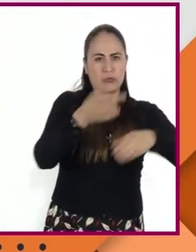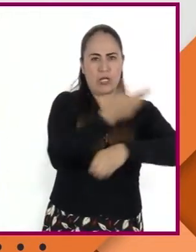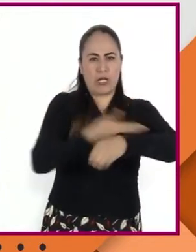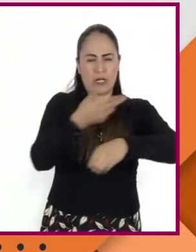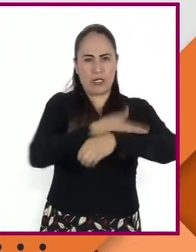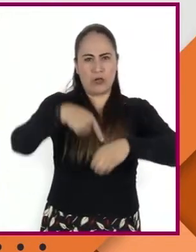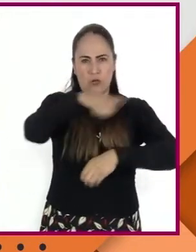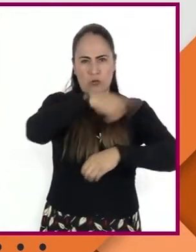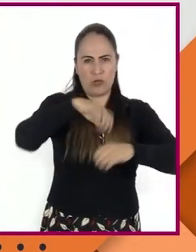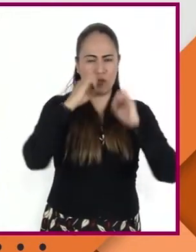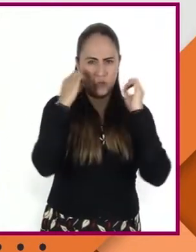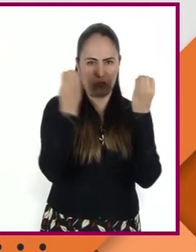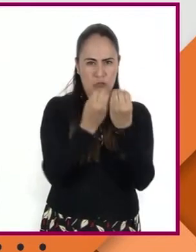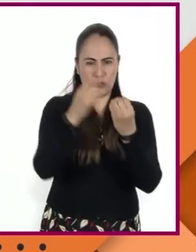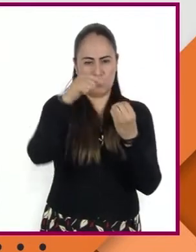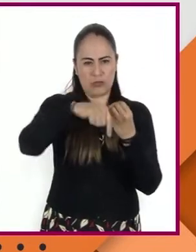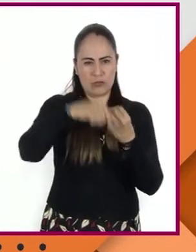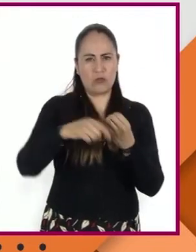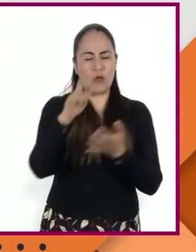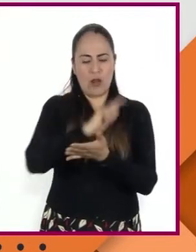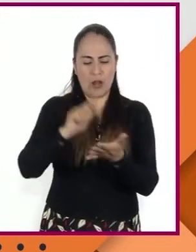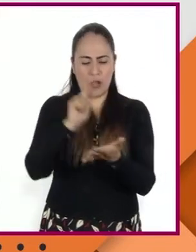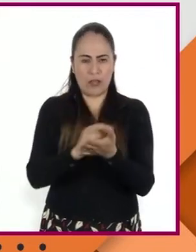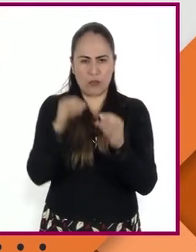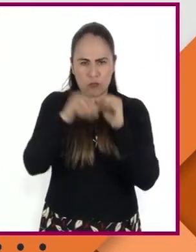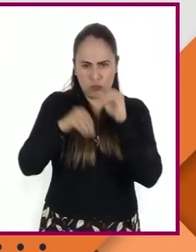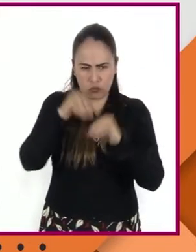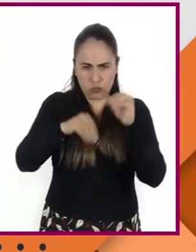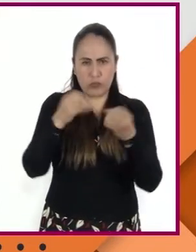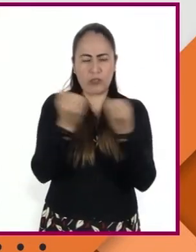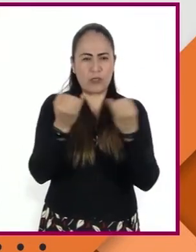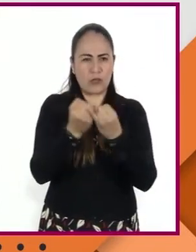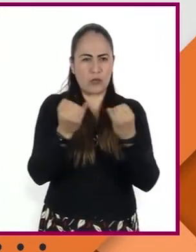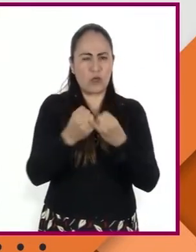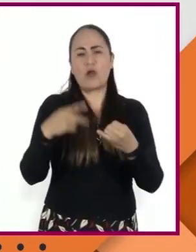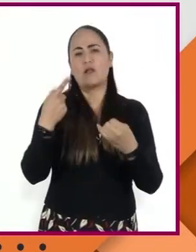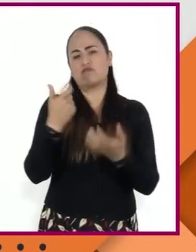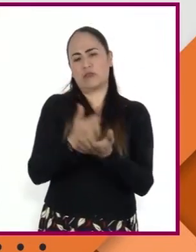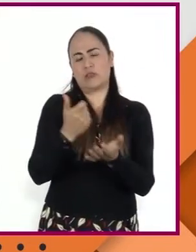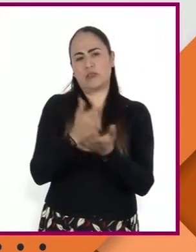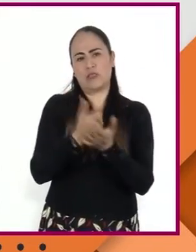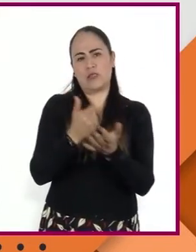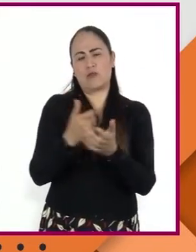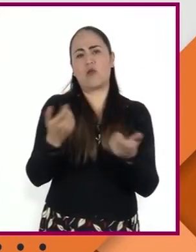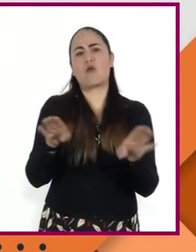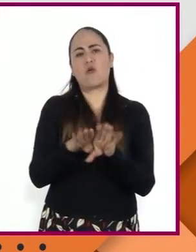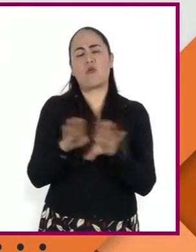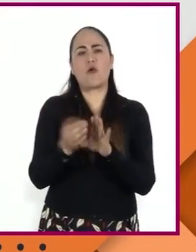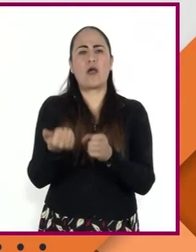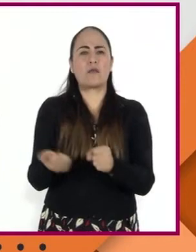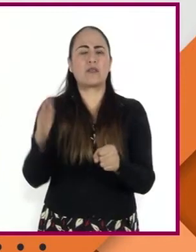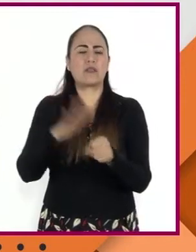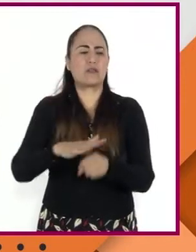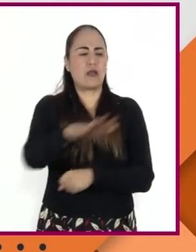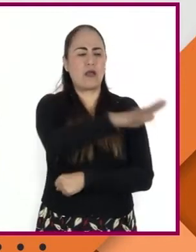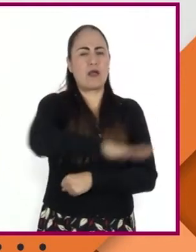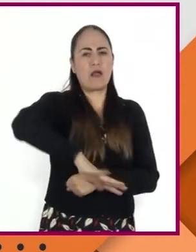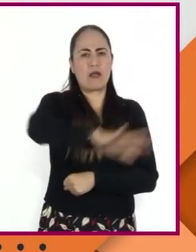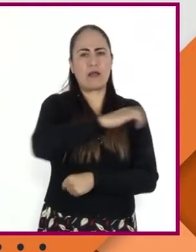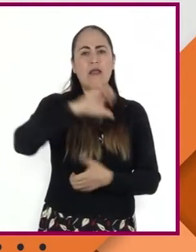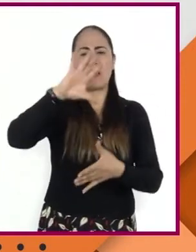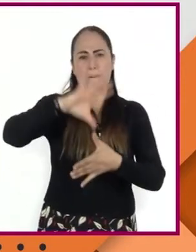gobierno, administración y economía repercutieron, sin duda, en las formas de propiedad de la